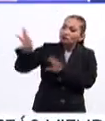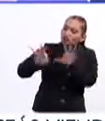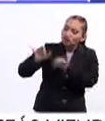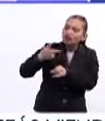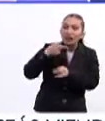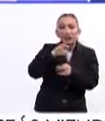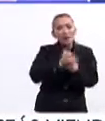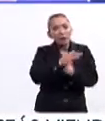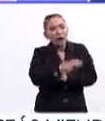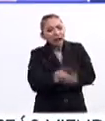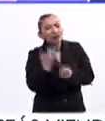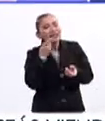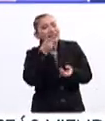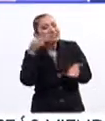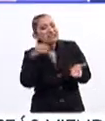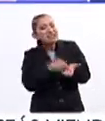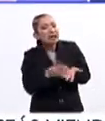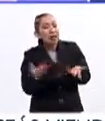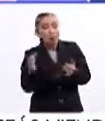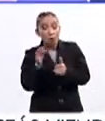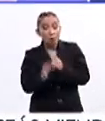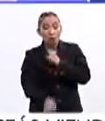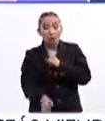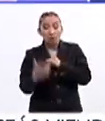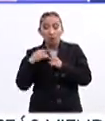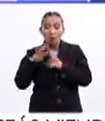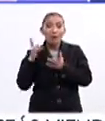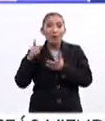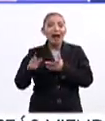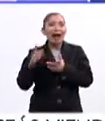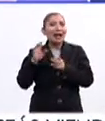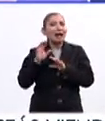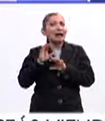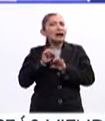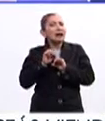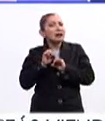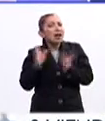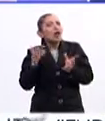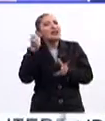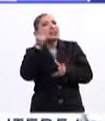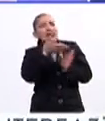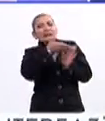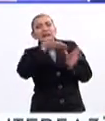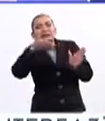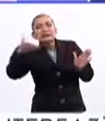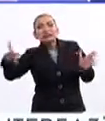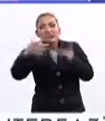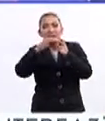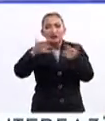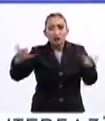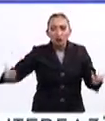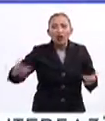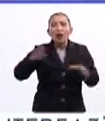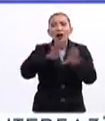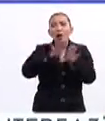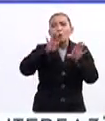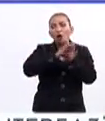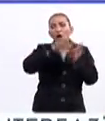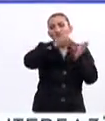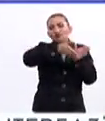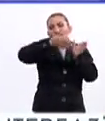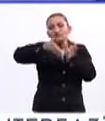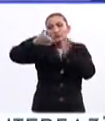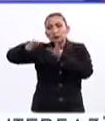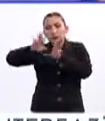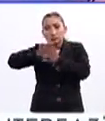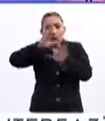poner, qué información se queda al final de cuentas para entender qué es lo que queremos contar, cómo vamos a hacer la narrativa, cómo